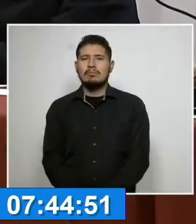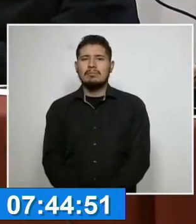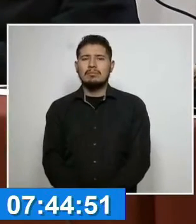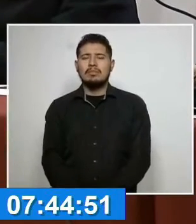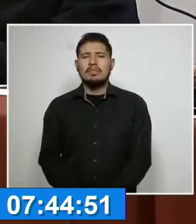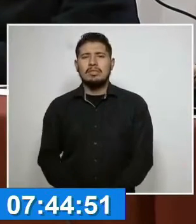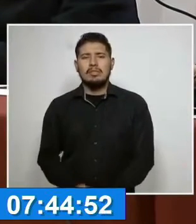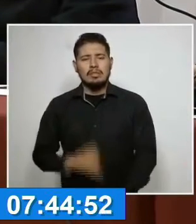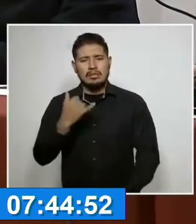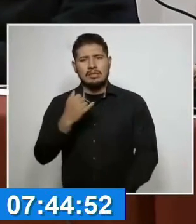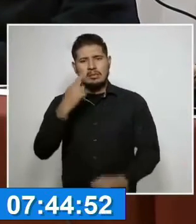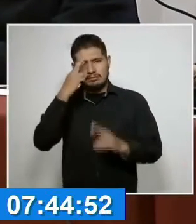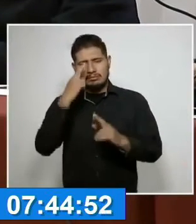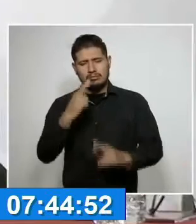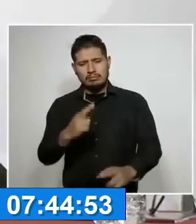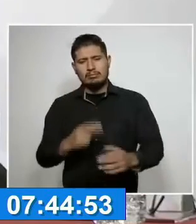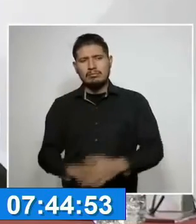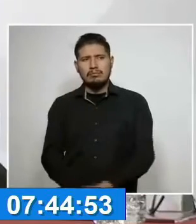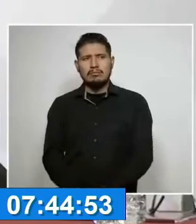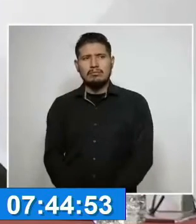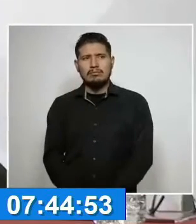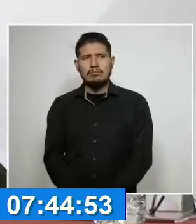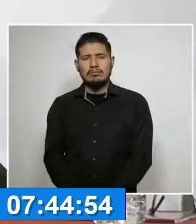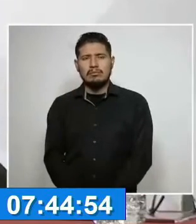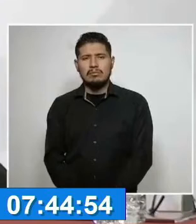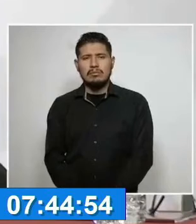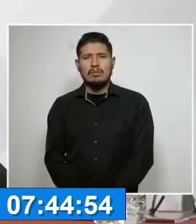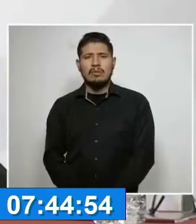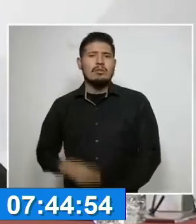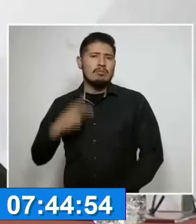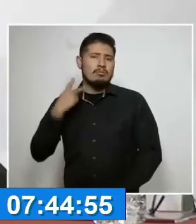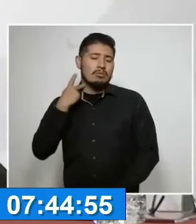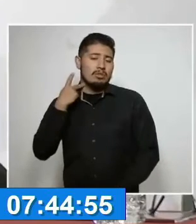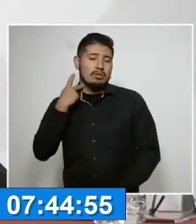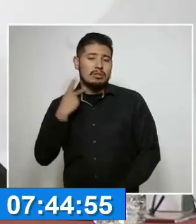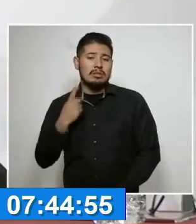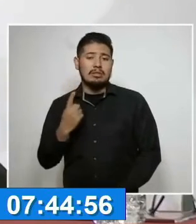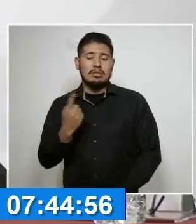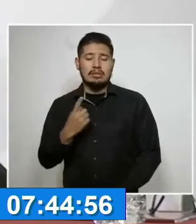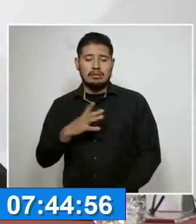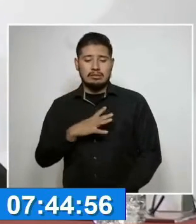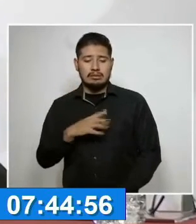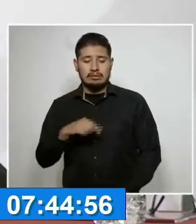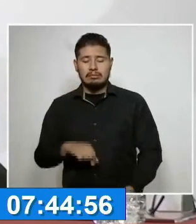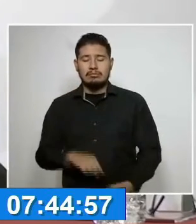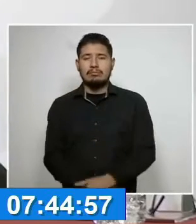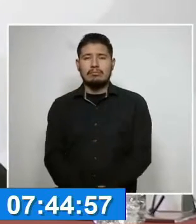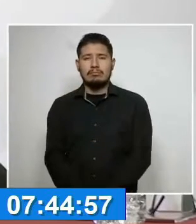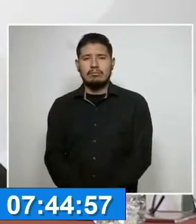y reconocer la política social que ha implementado.